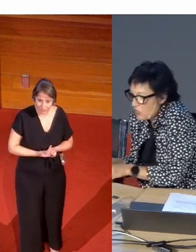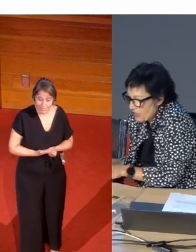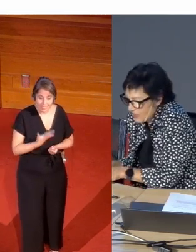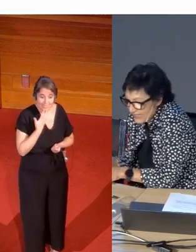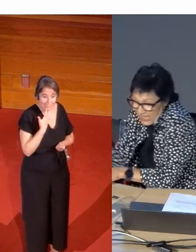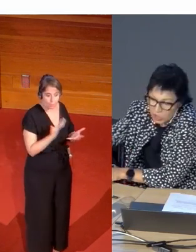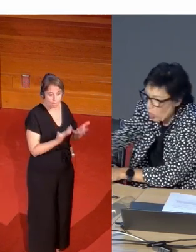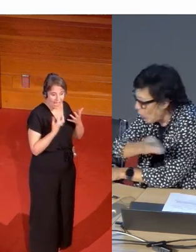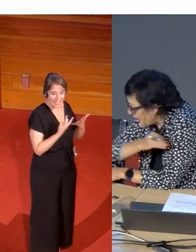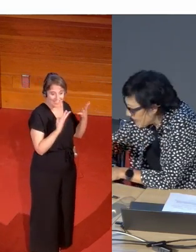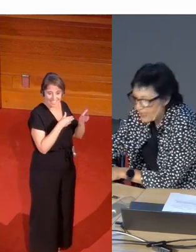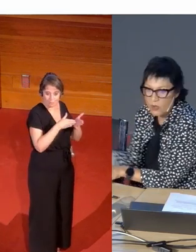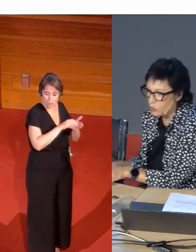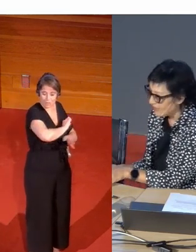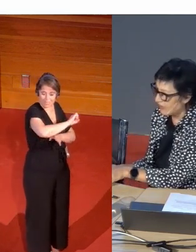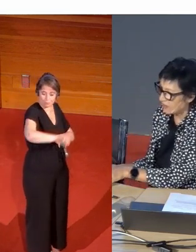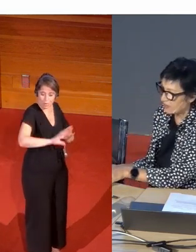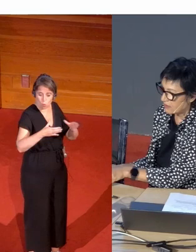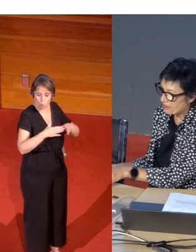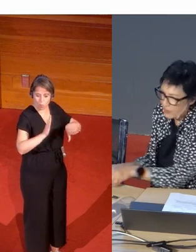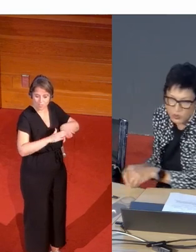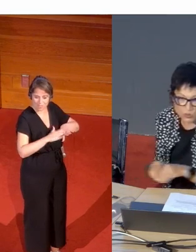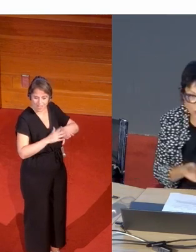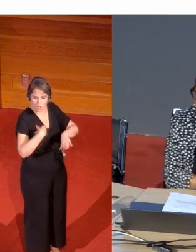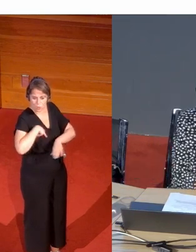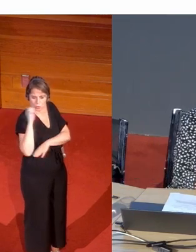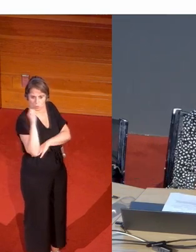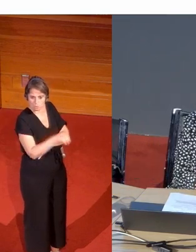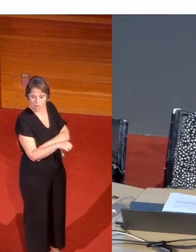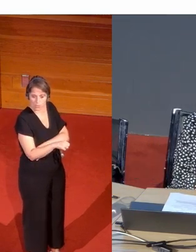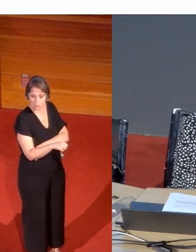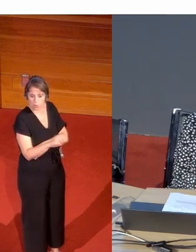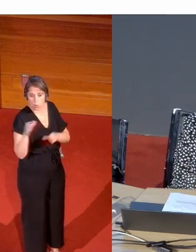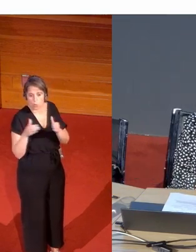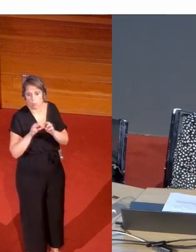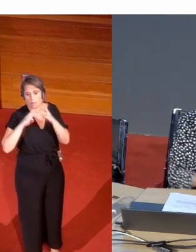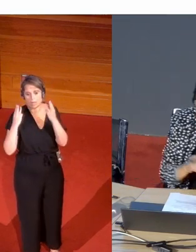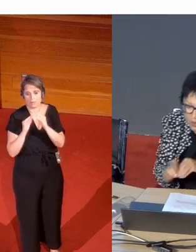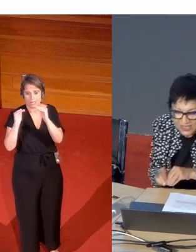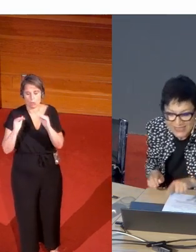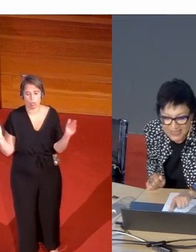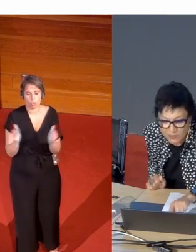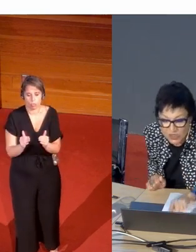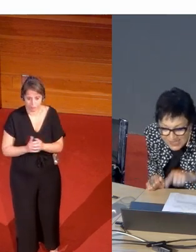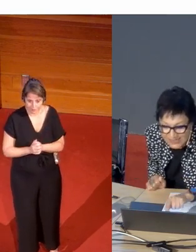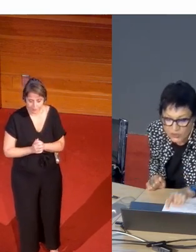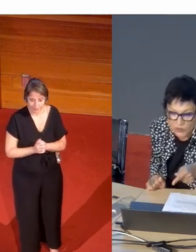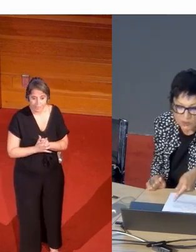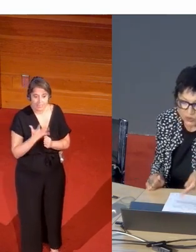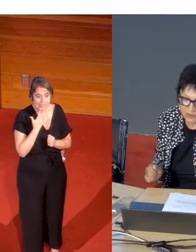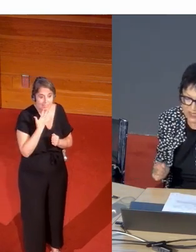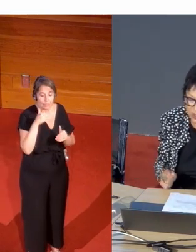sacado 3 millones más que toda la izquierda junta tenemos un grupo parlamentario más pequeño Por qué si tenemos